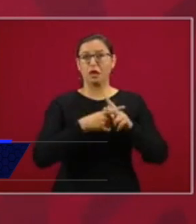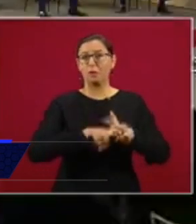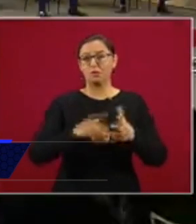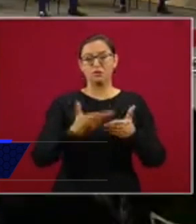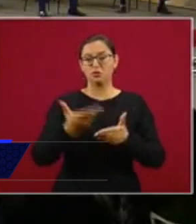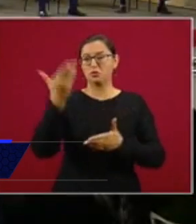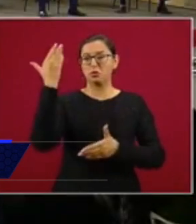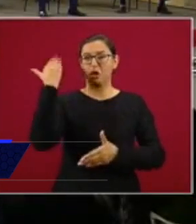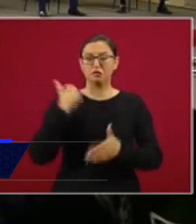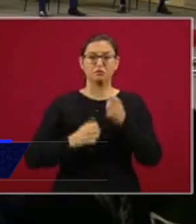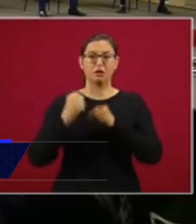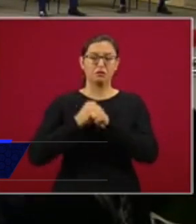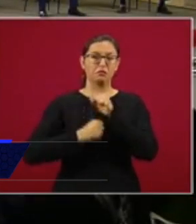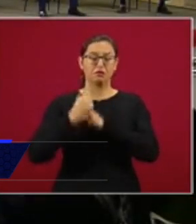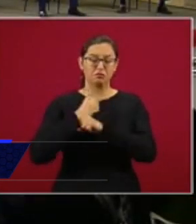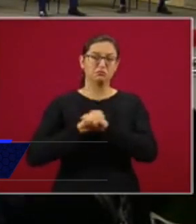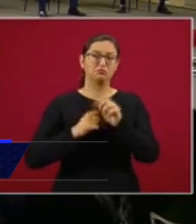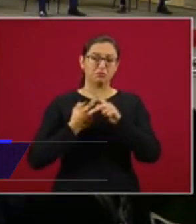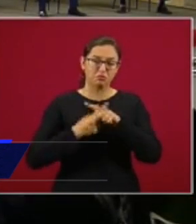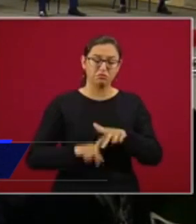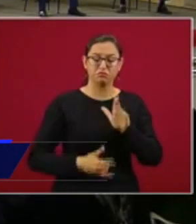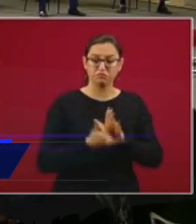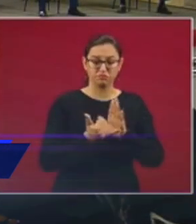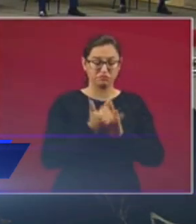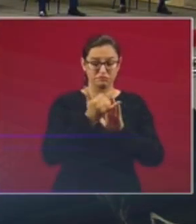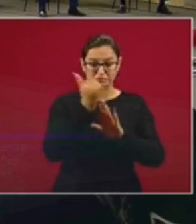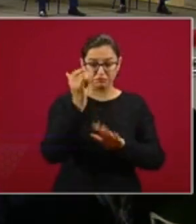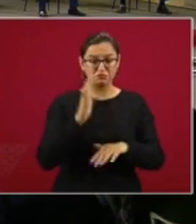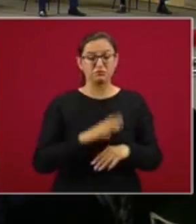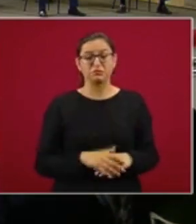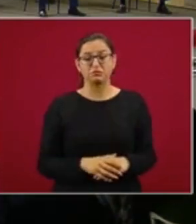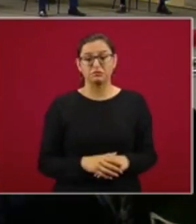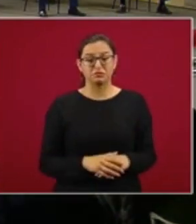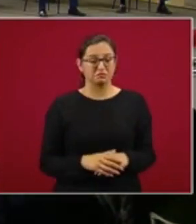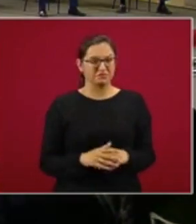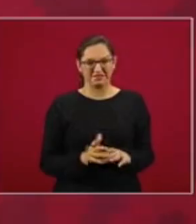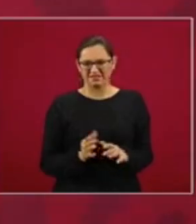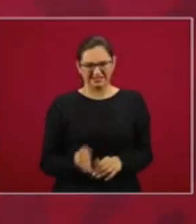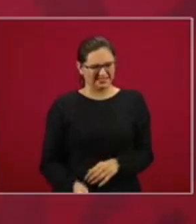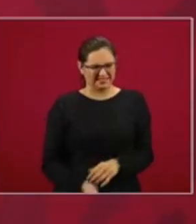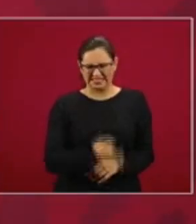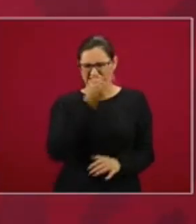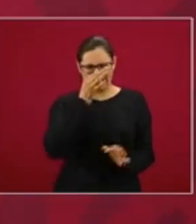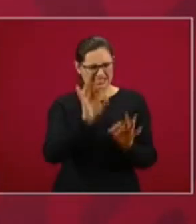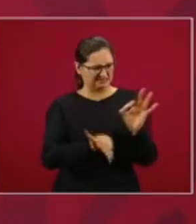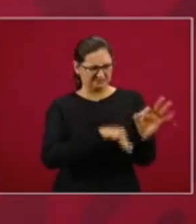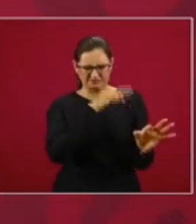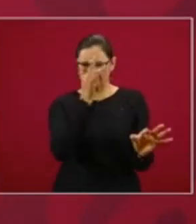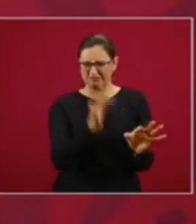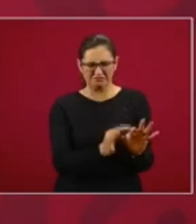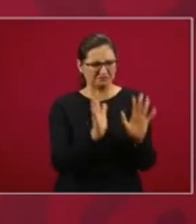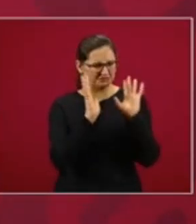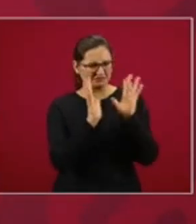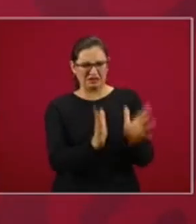se terminó prácticamente, es muy poco lo que falta para que